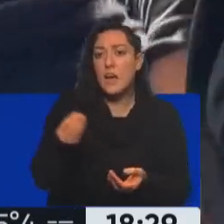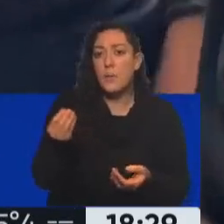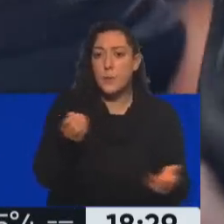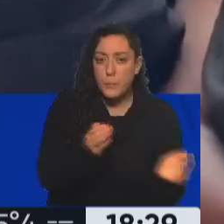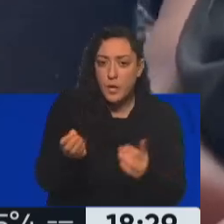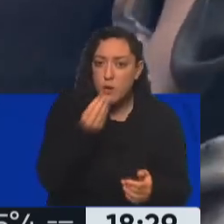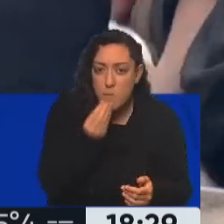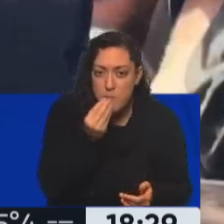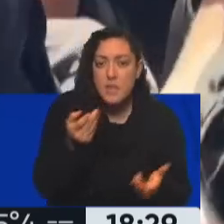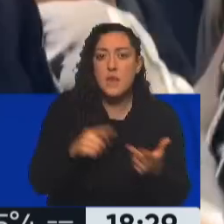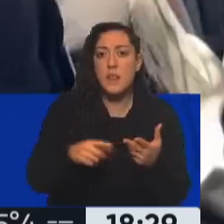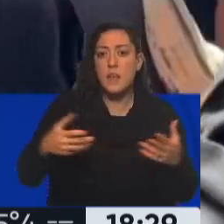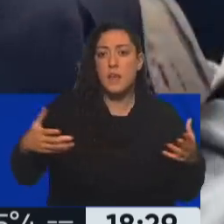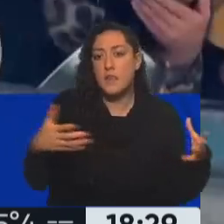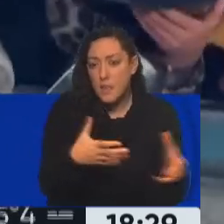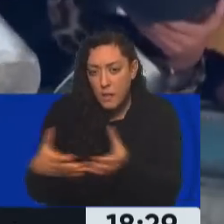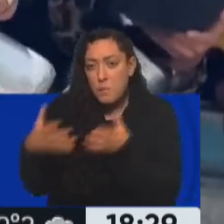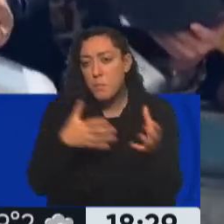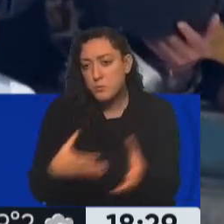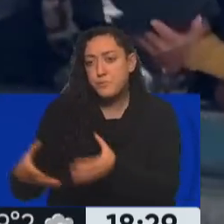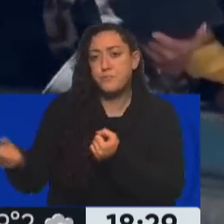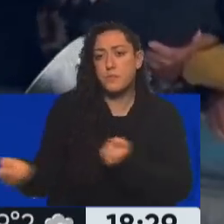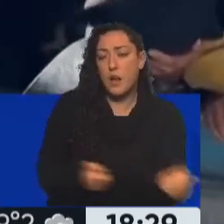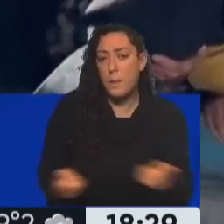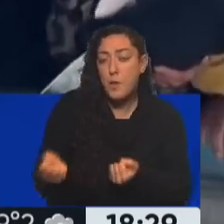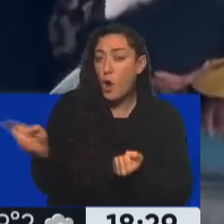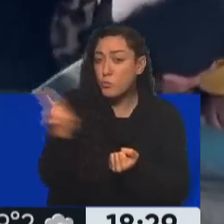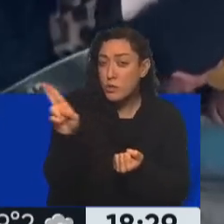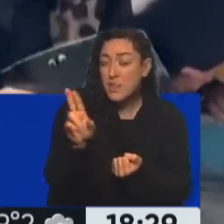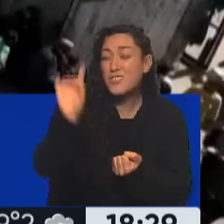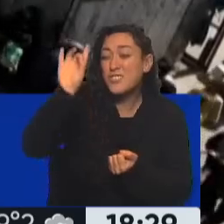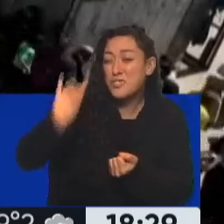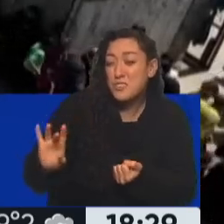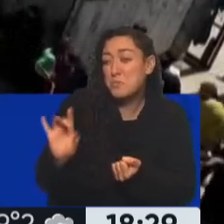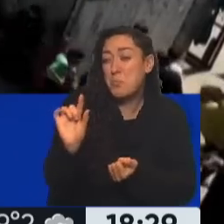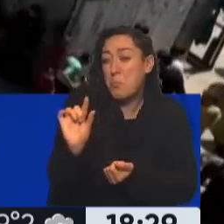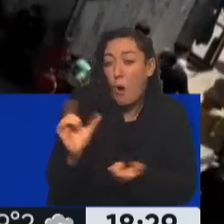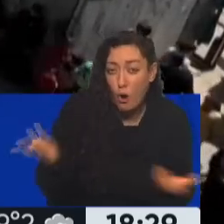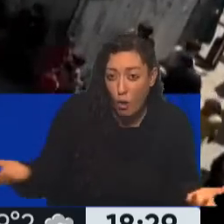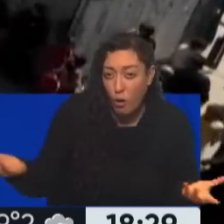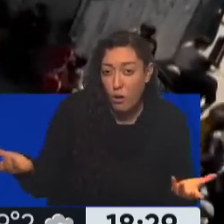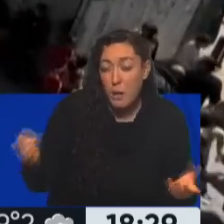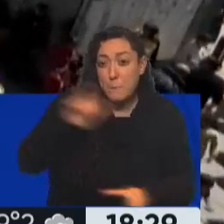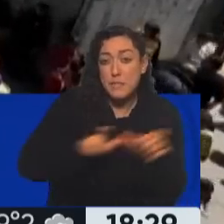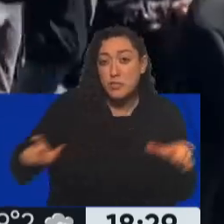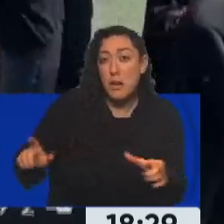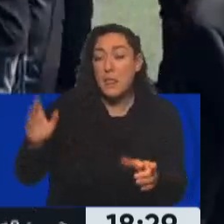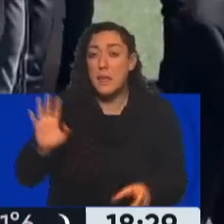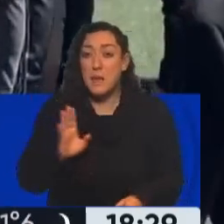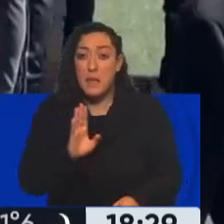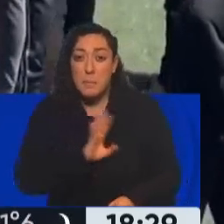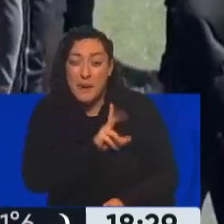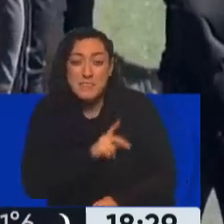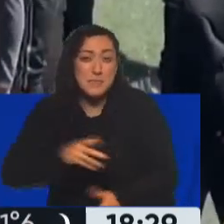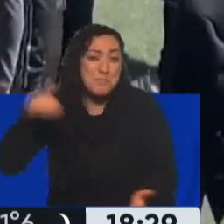médicos. Por otro lado, los camiones autorizados son solo una fracción de las necesidades de los millones de palestinos en Gaza. Según